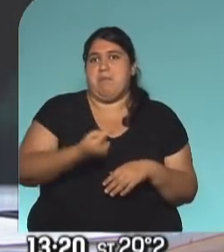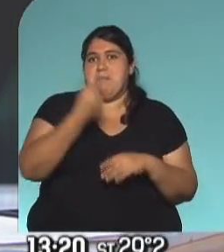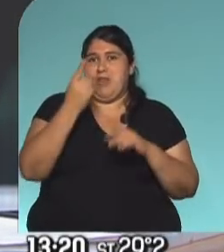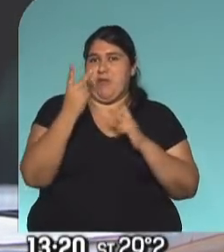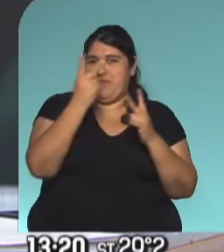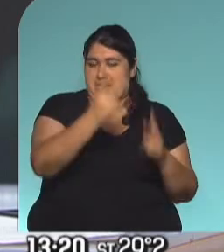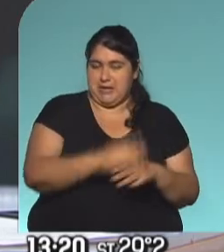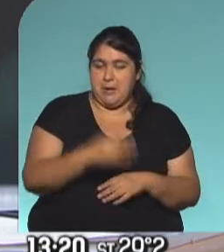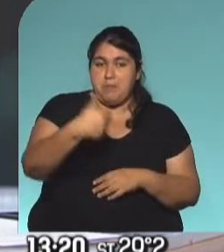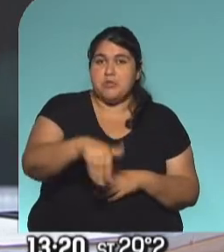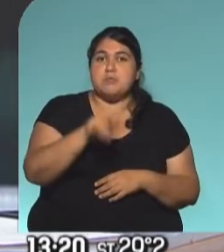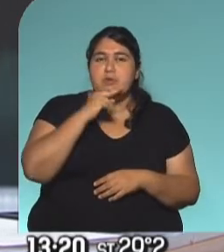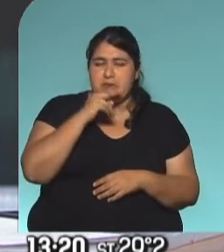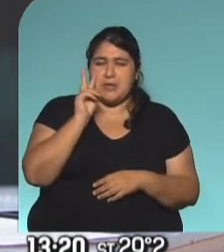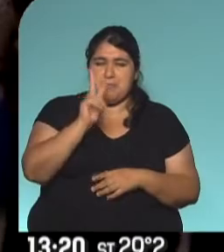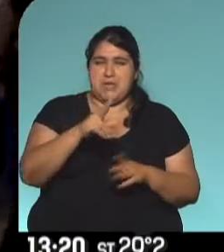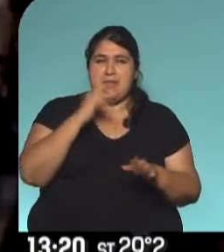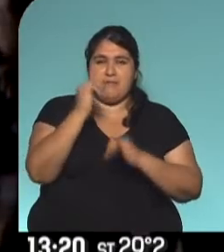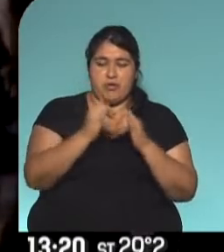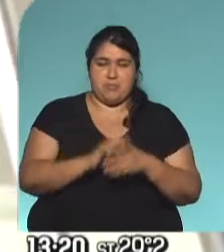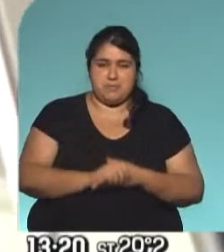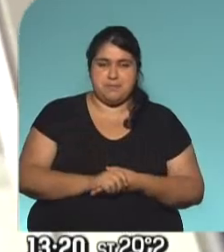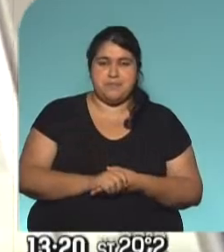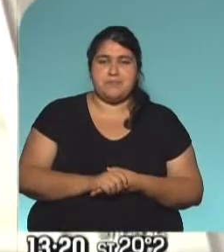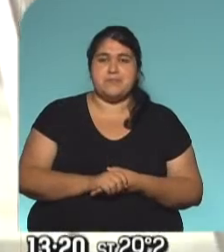el viernes que viene. Vemos el informe y lo comentamos.